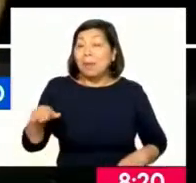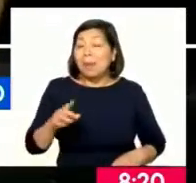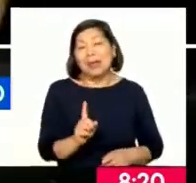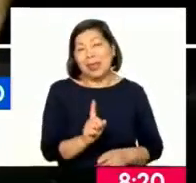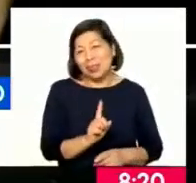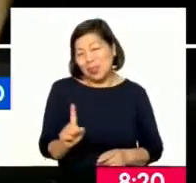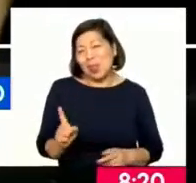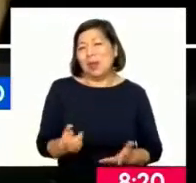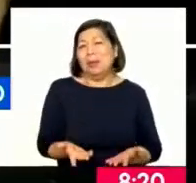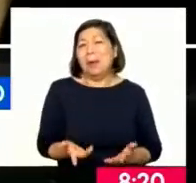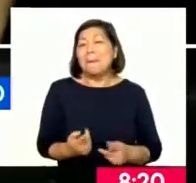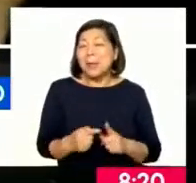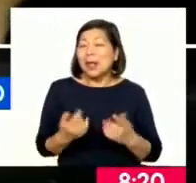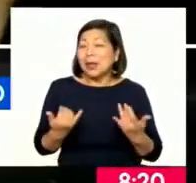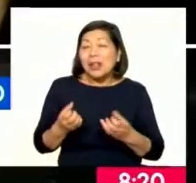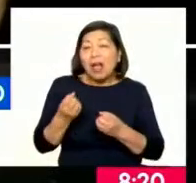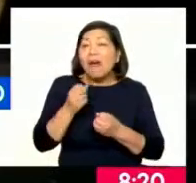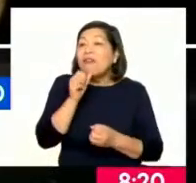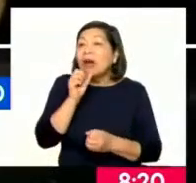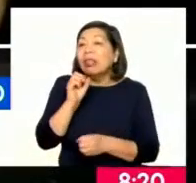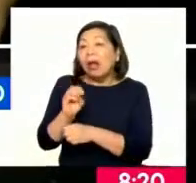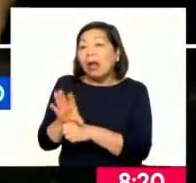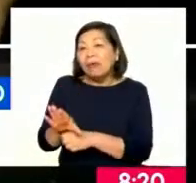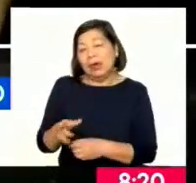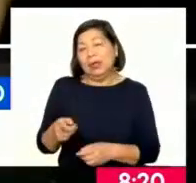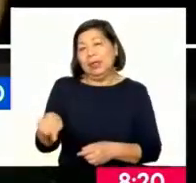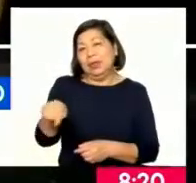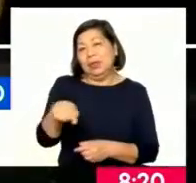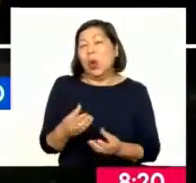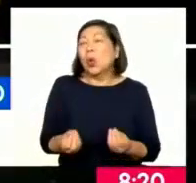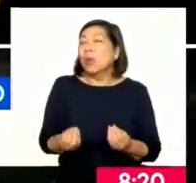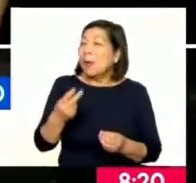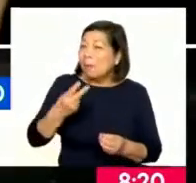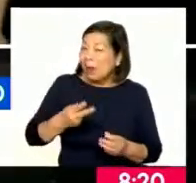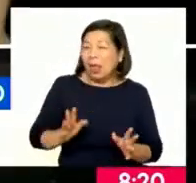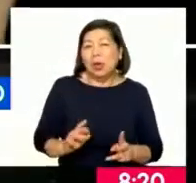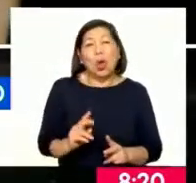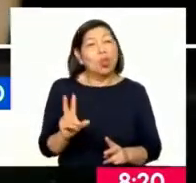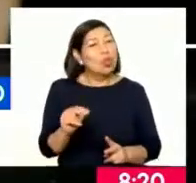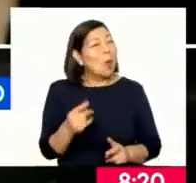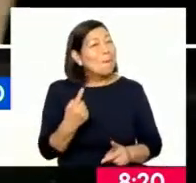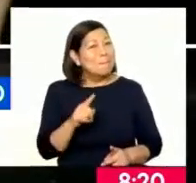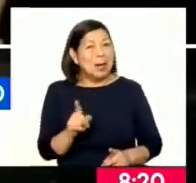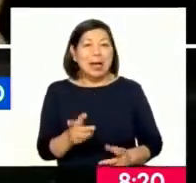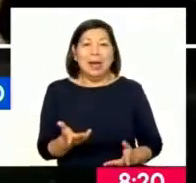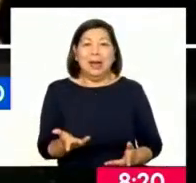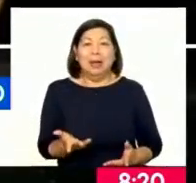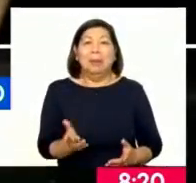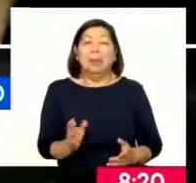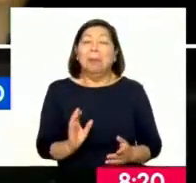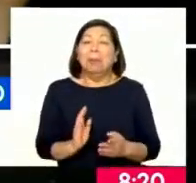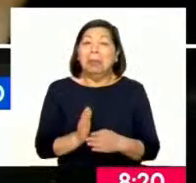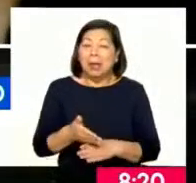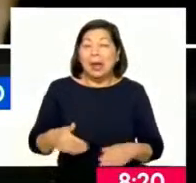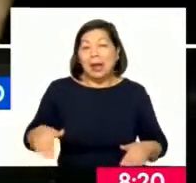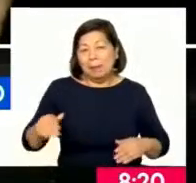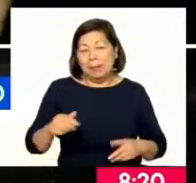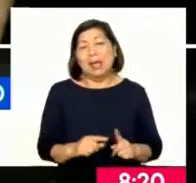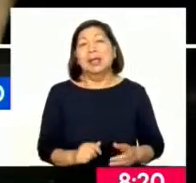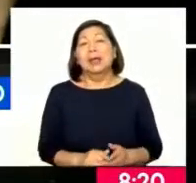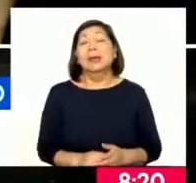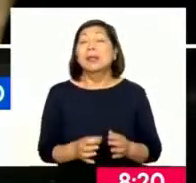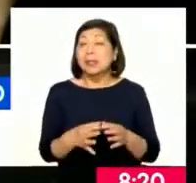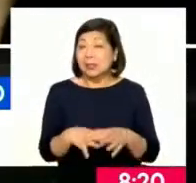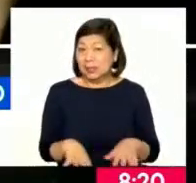playas sin considerar esta información de su estado, ¿no? Pueden estar no aptas para poder ingresar. Y es